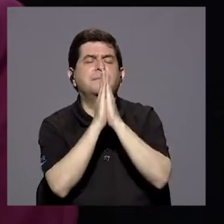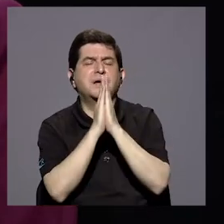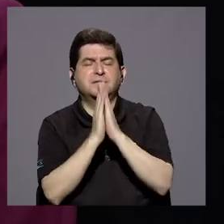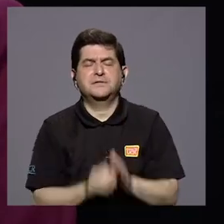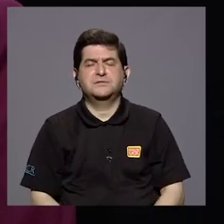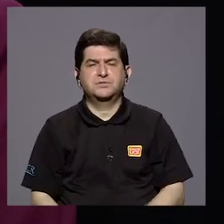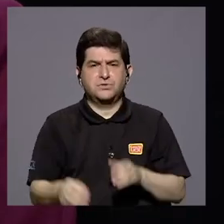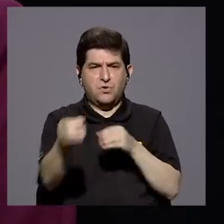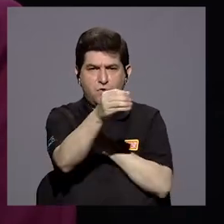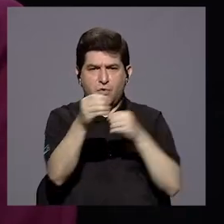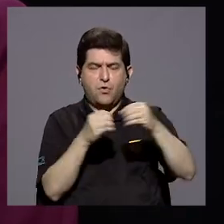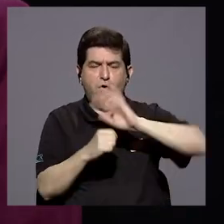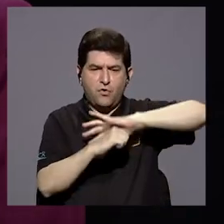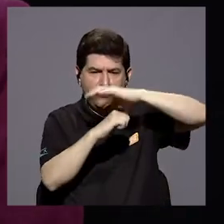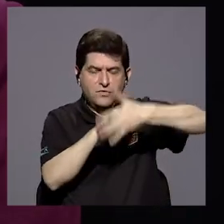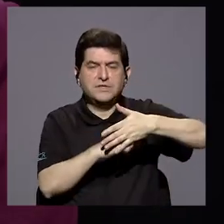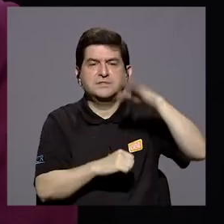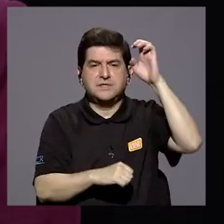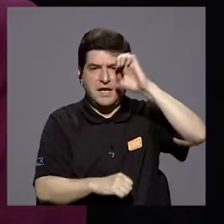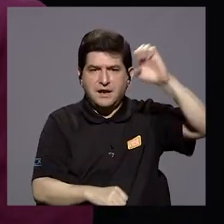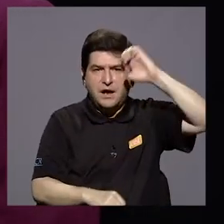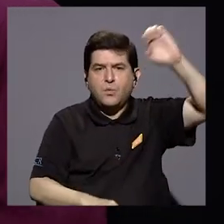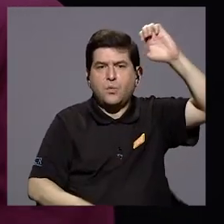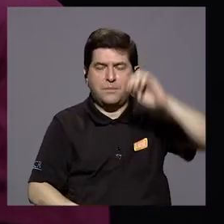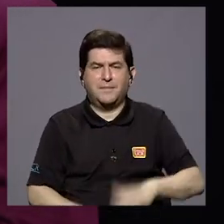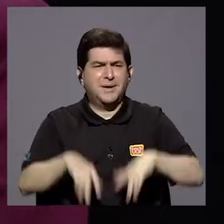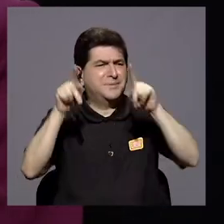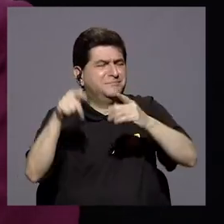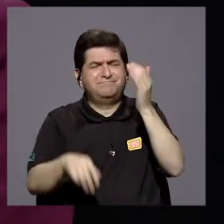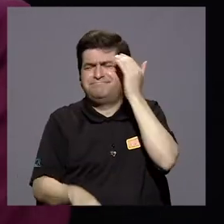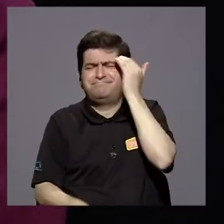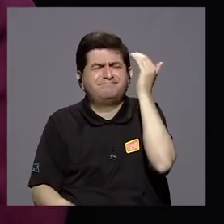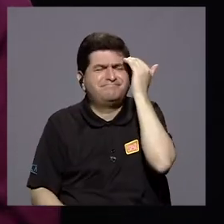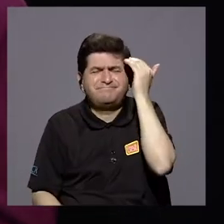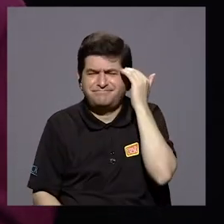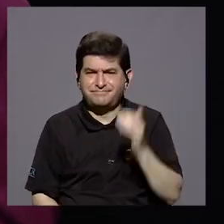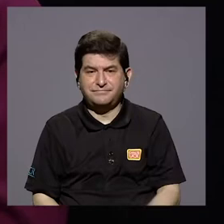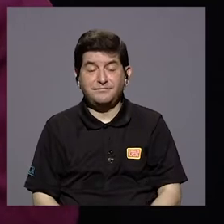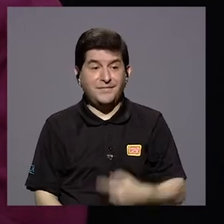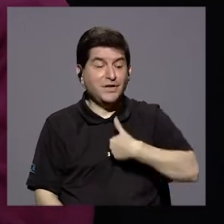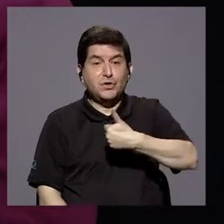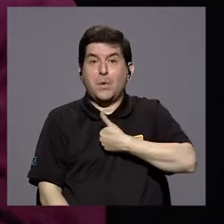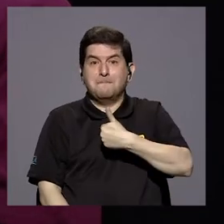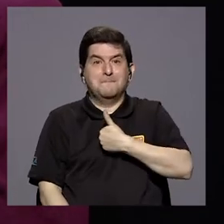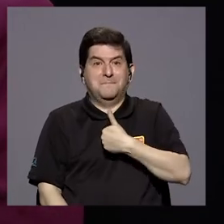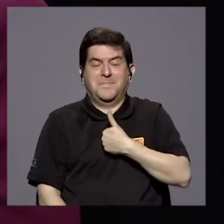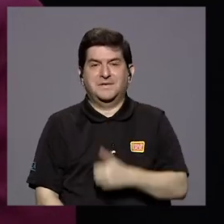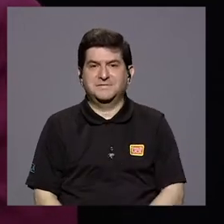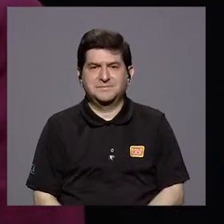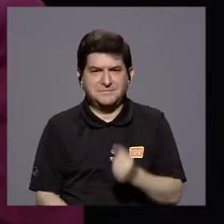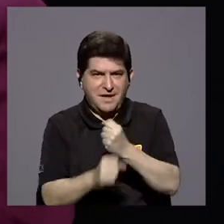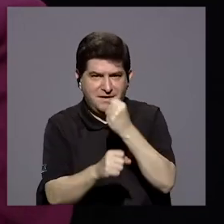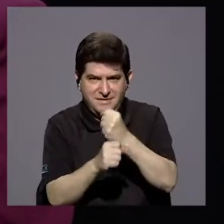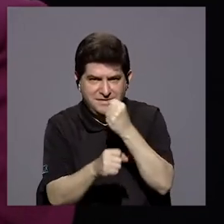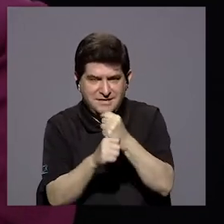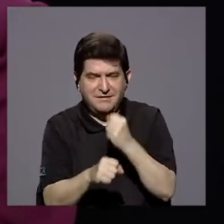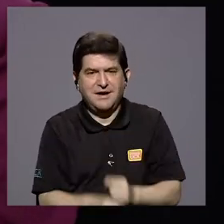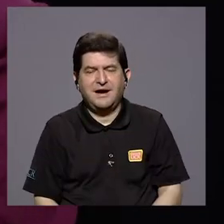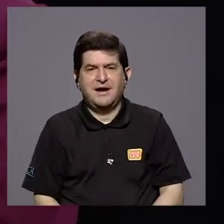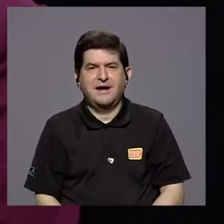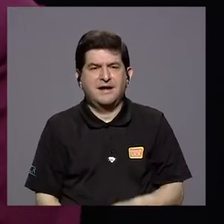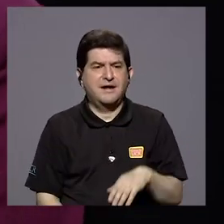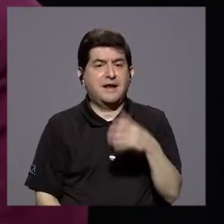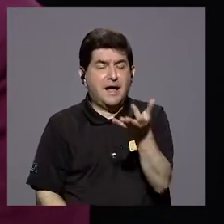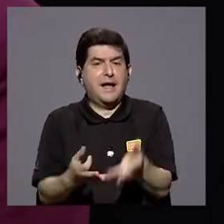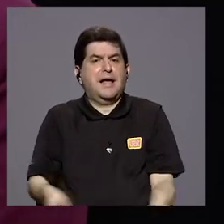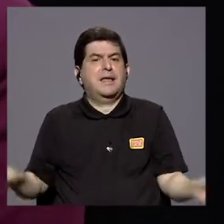Europa. Es que la gente no sabe la repercusión que, bueno, ni yo, que fui la que trabajé con ellos, la repercusión que